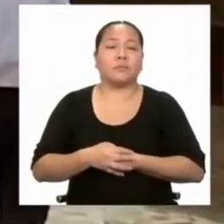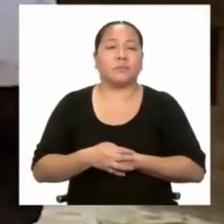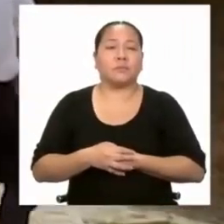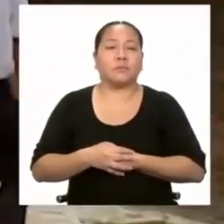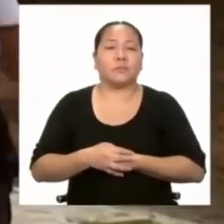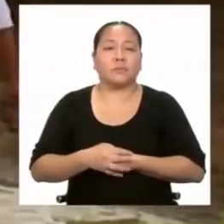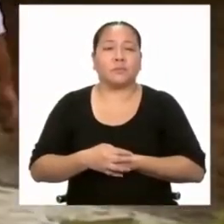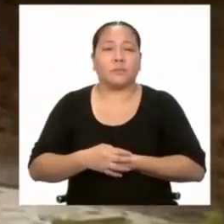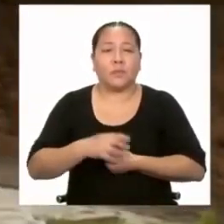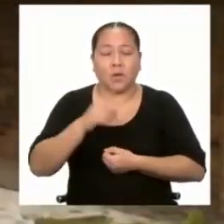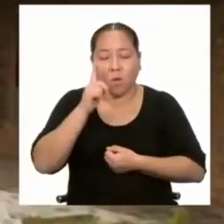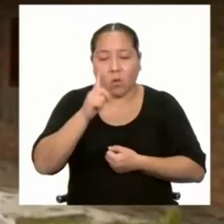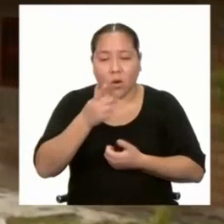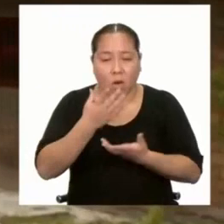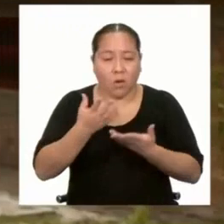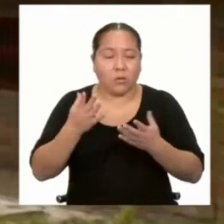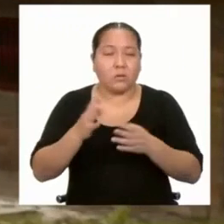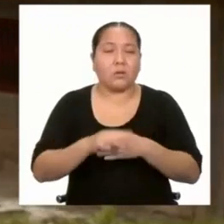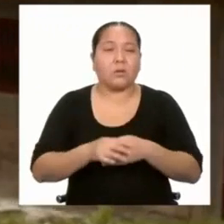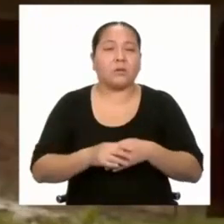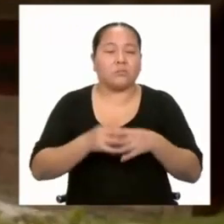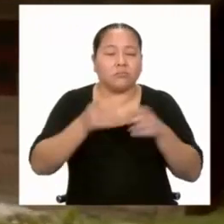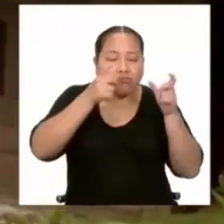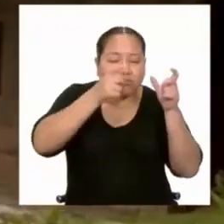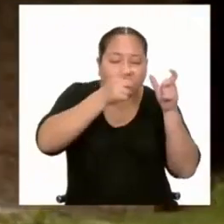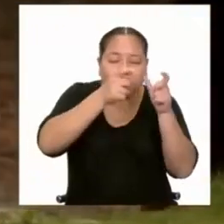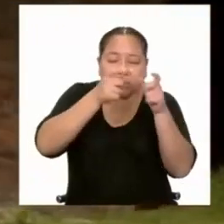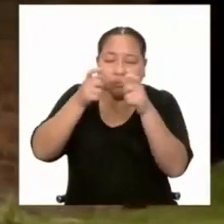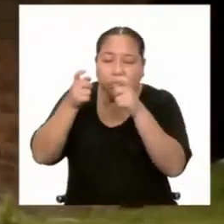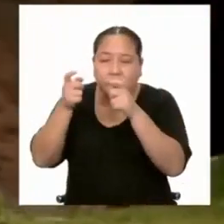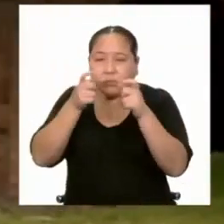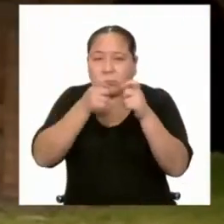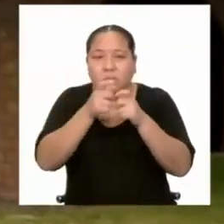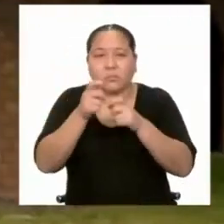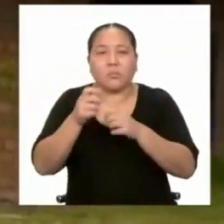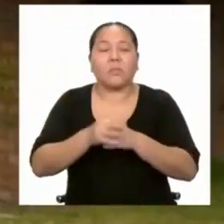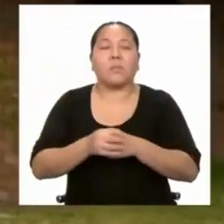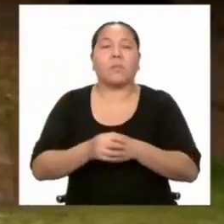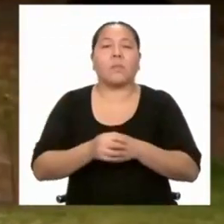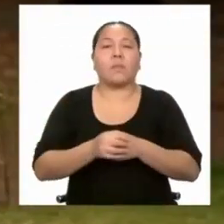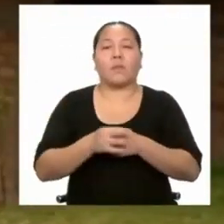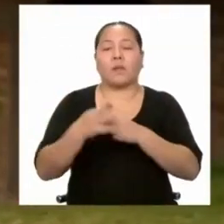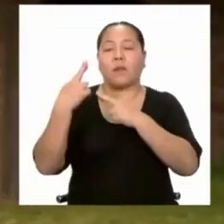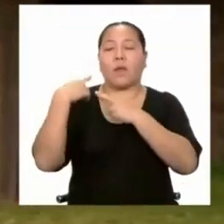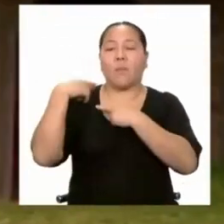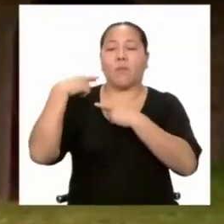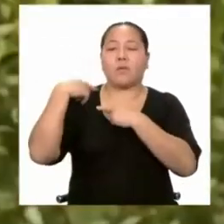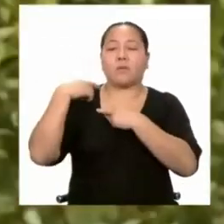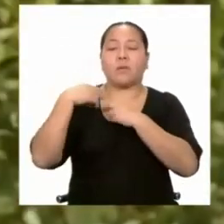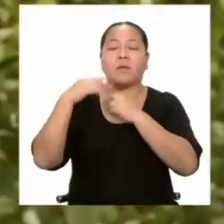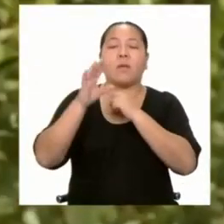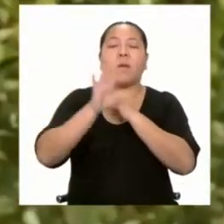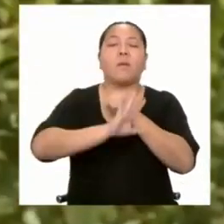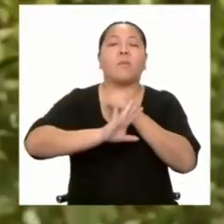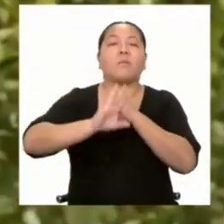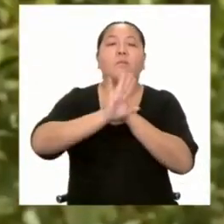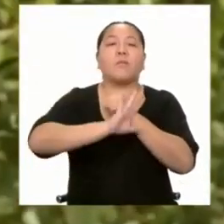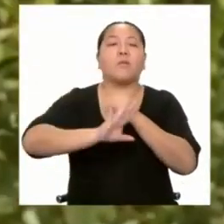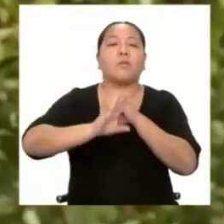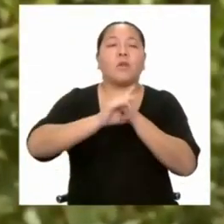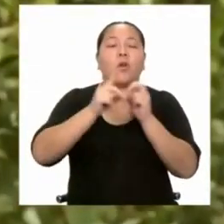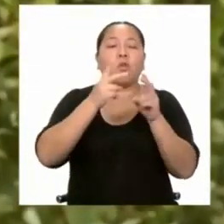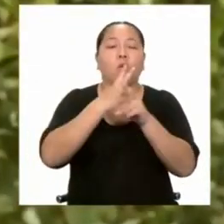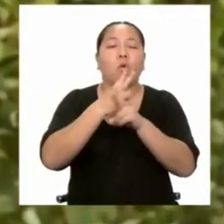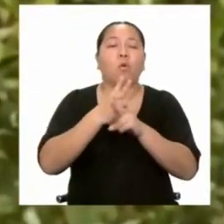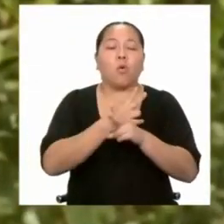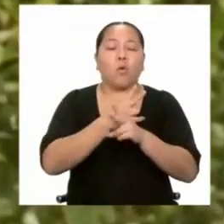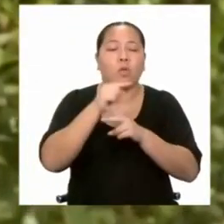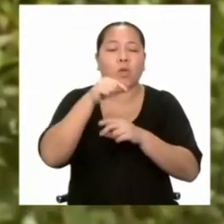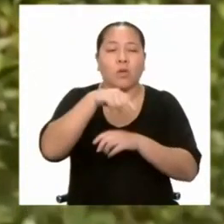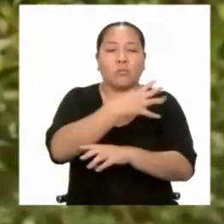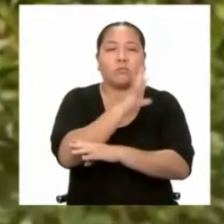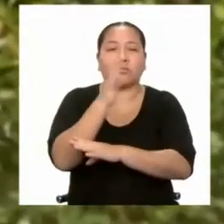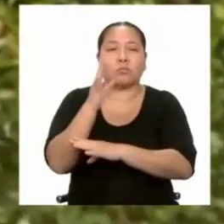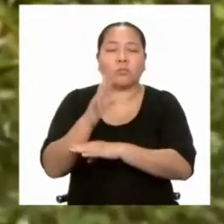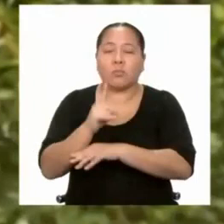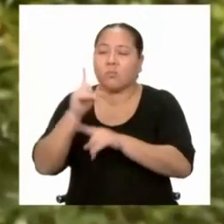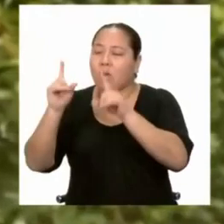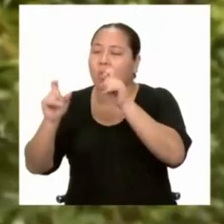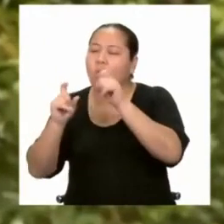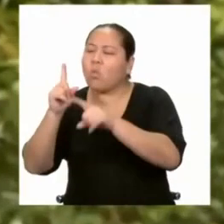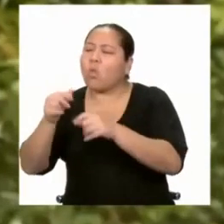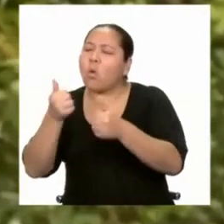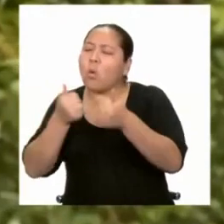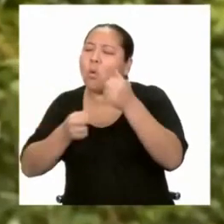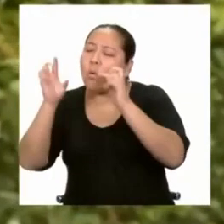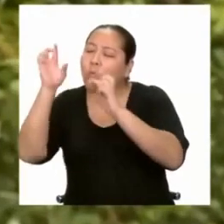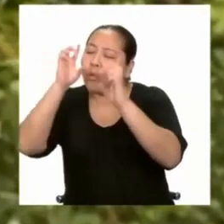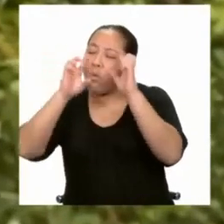Una de nuestras actividades es hacer el monitoreo como guardaparques y los avances y preguntar las inquietudes de la población